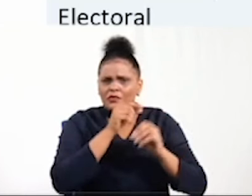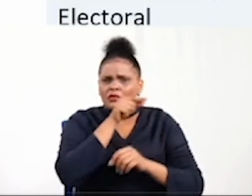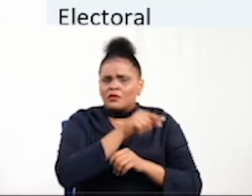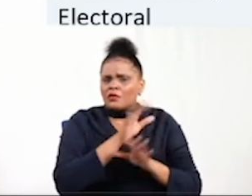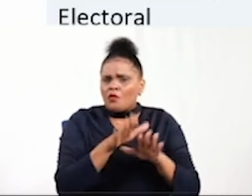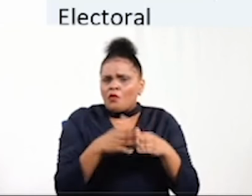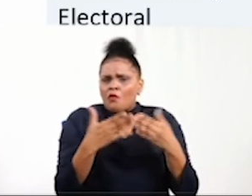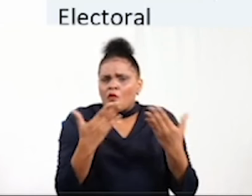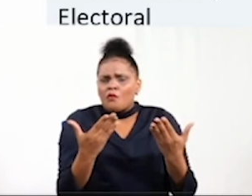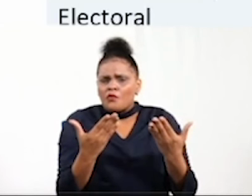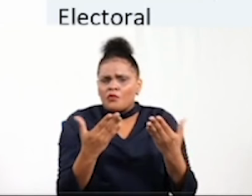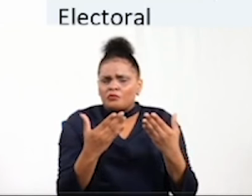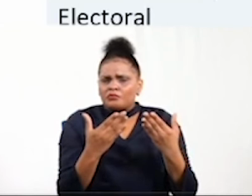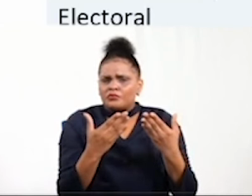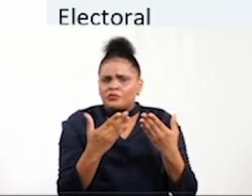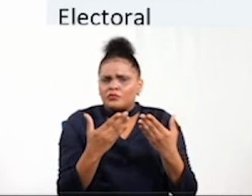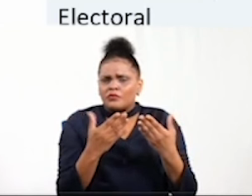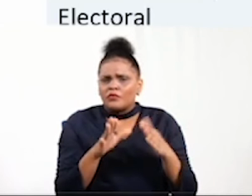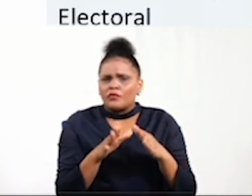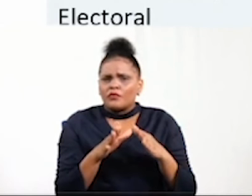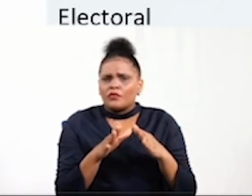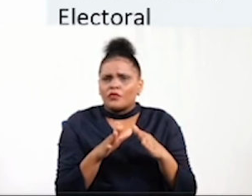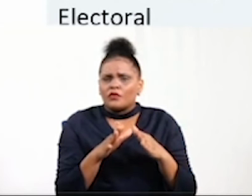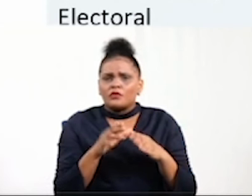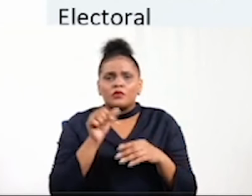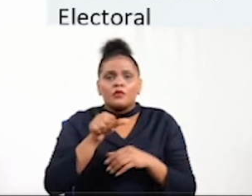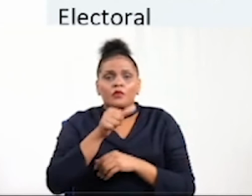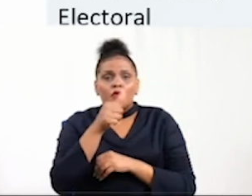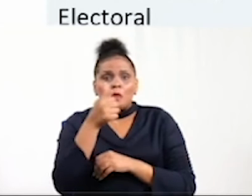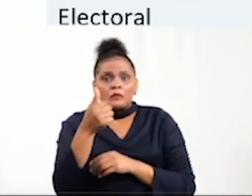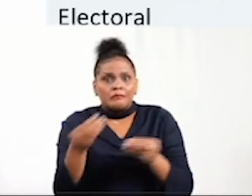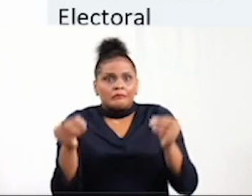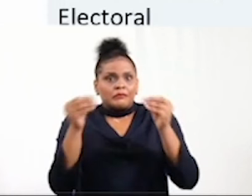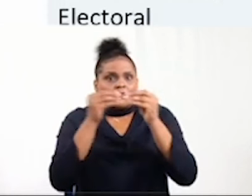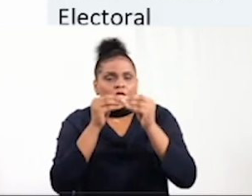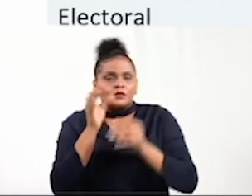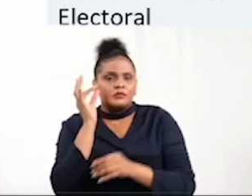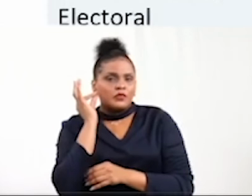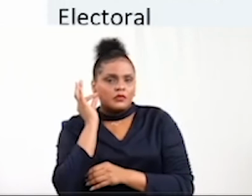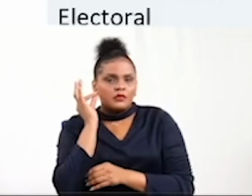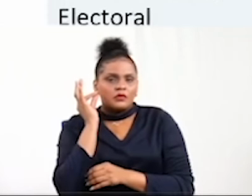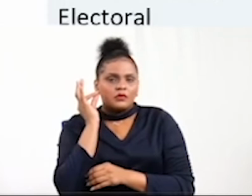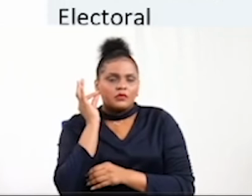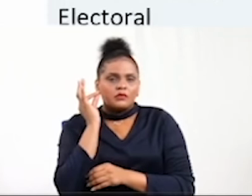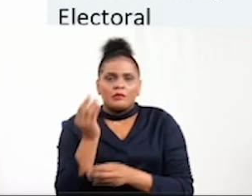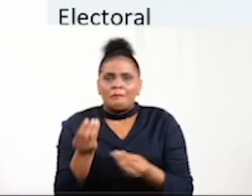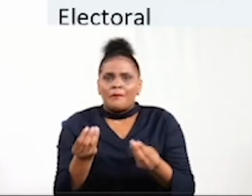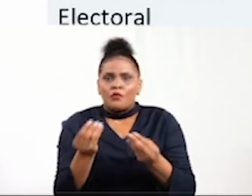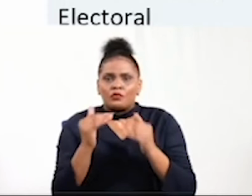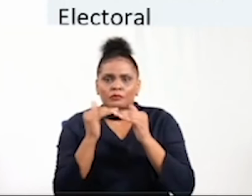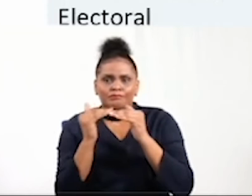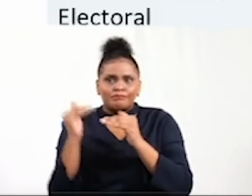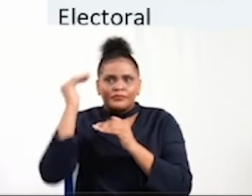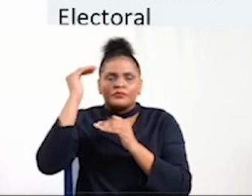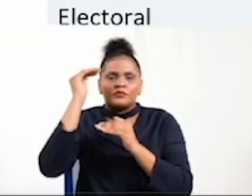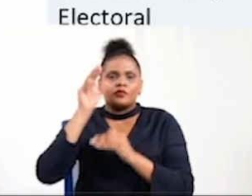contraste en el sentido de que había más mujeres en índice ministerios subió el porcentaje de